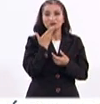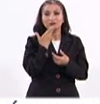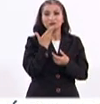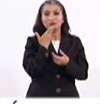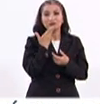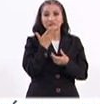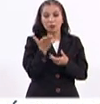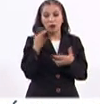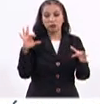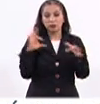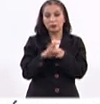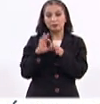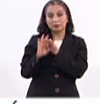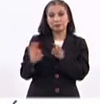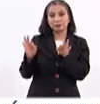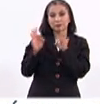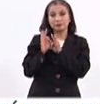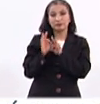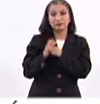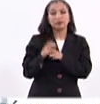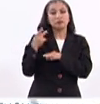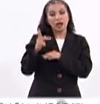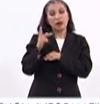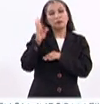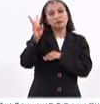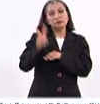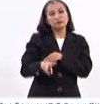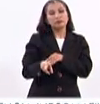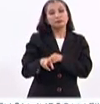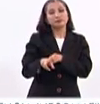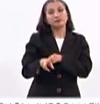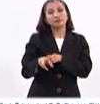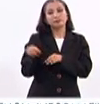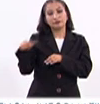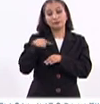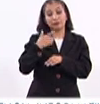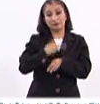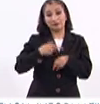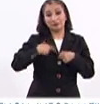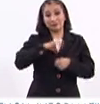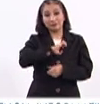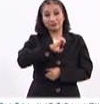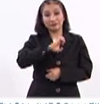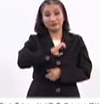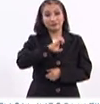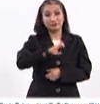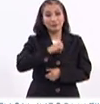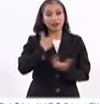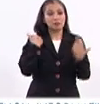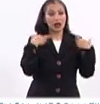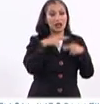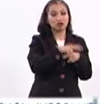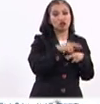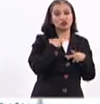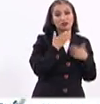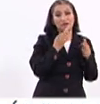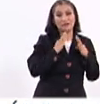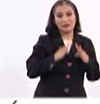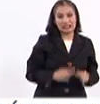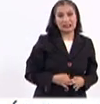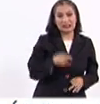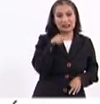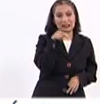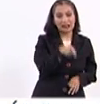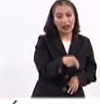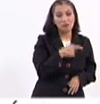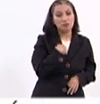esa vinculación importante, pero que de alguna manera pues los entrenadores y los educadores físicos tendríamos que